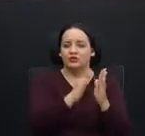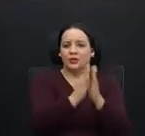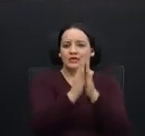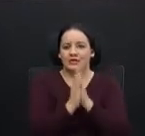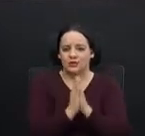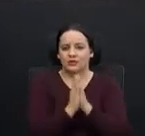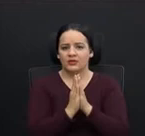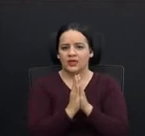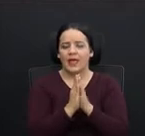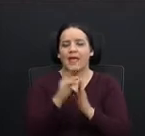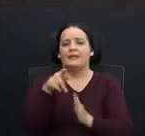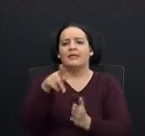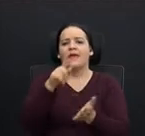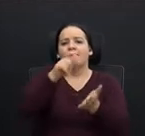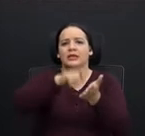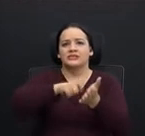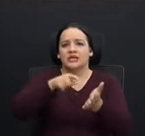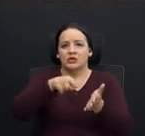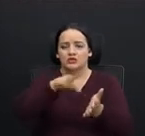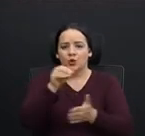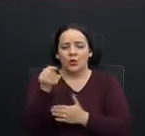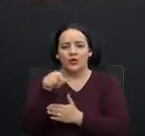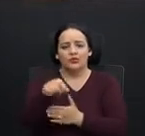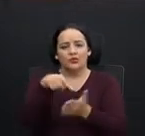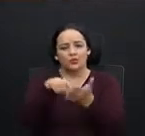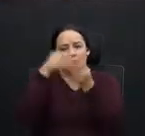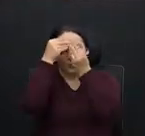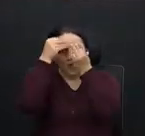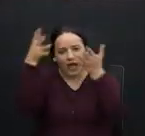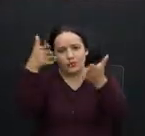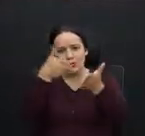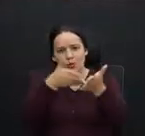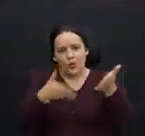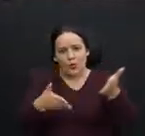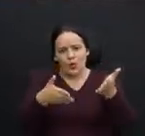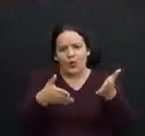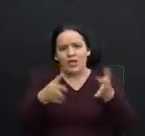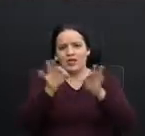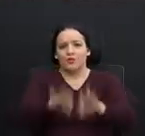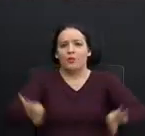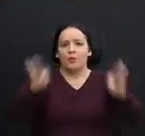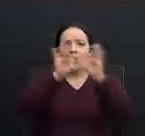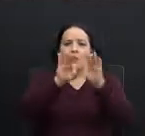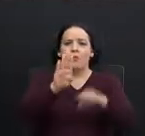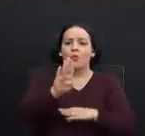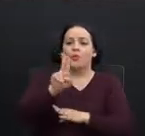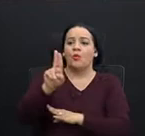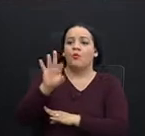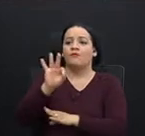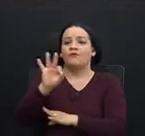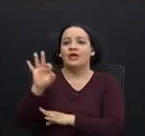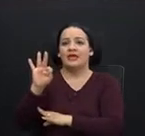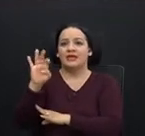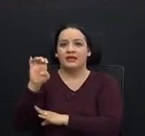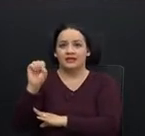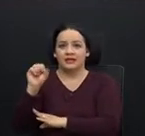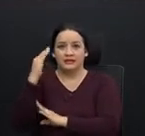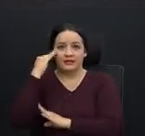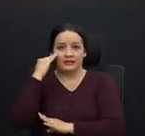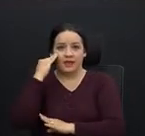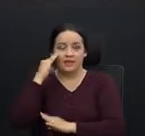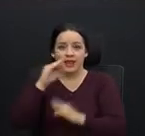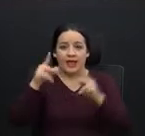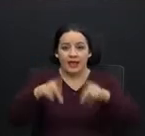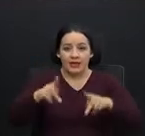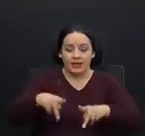un dato muy preocupante, porque entonces los bufetes y la gente sabe que cuando el cobro llega en